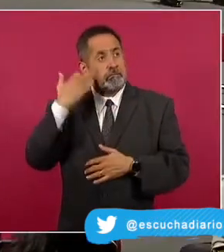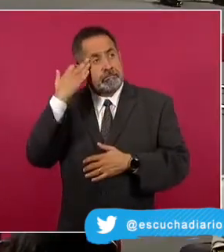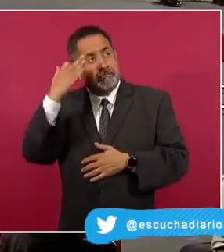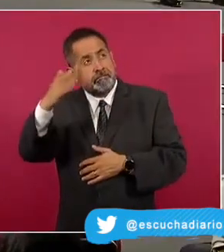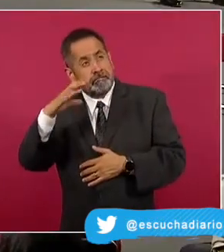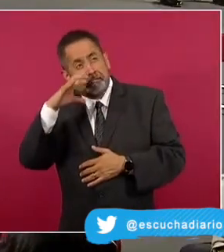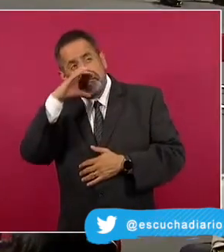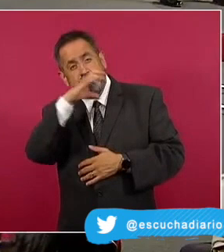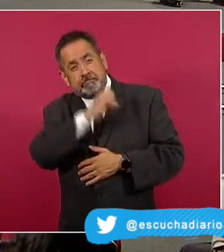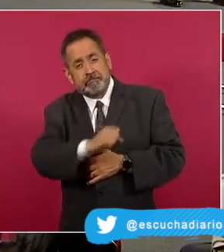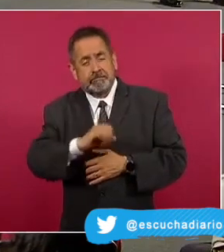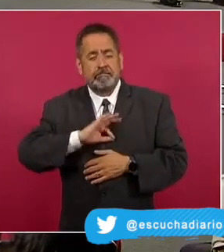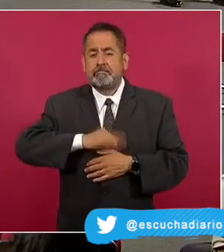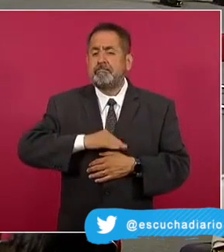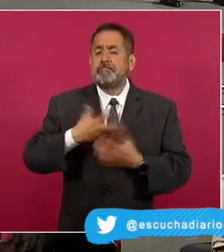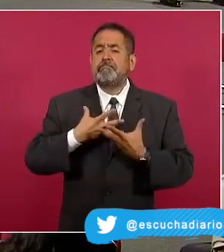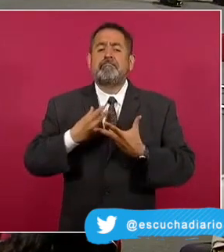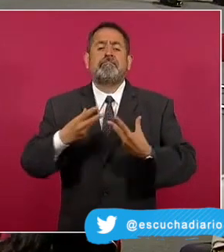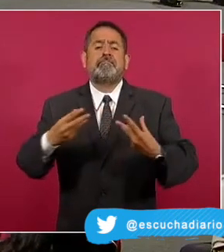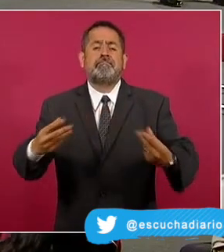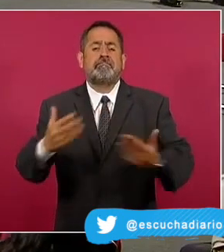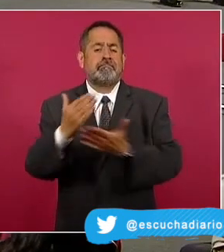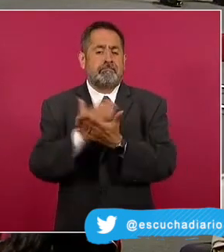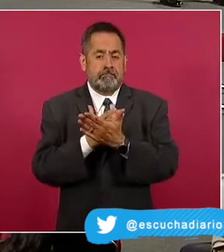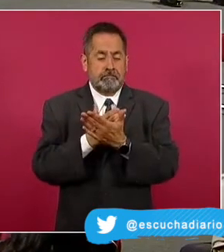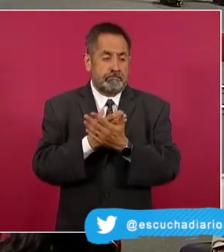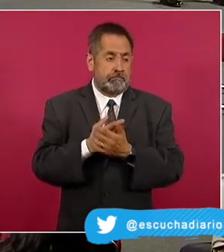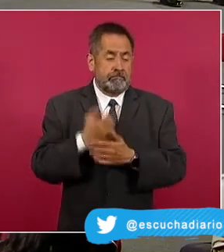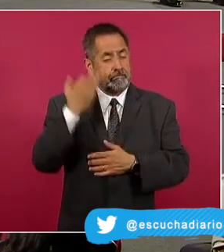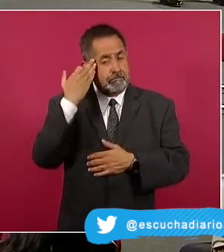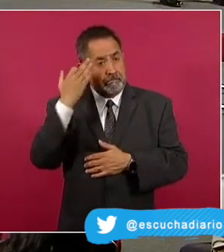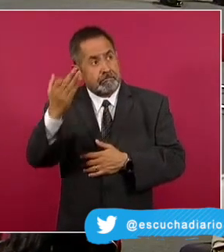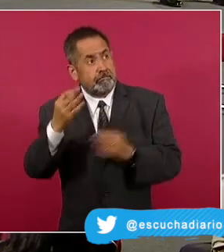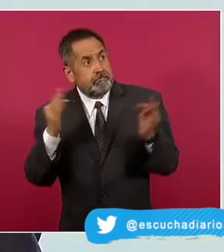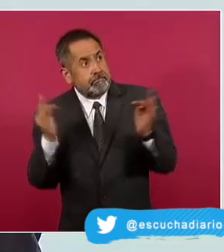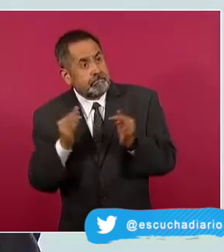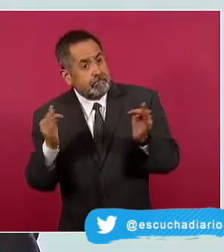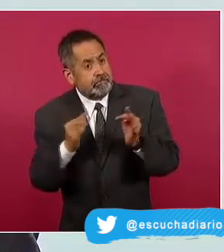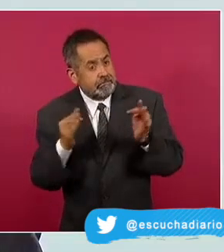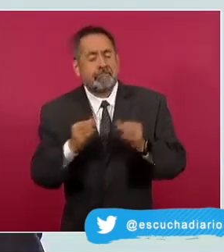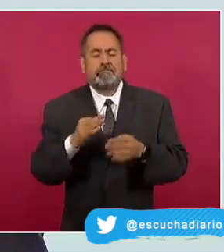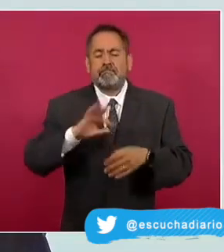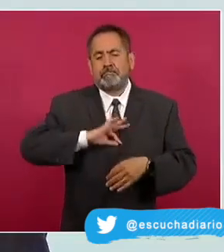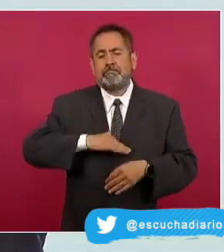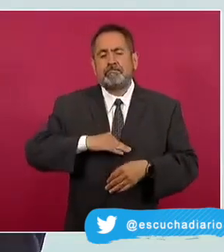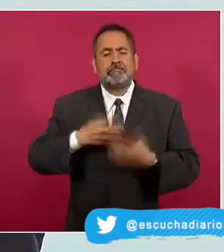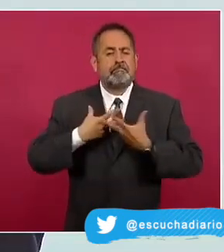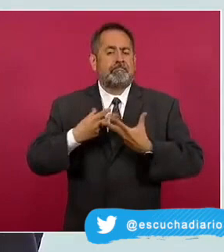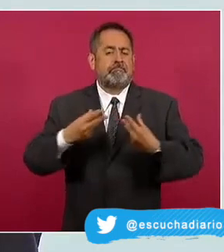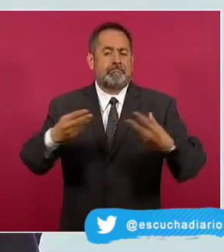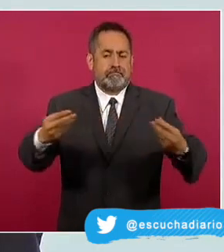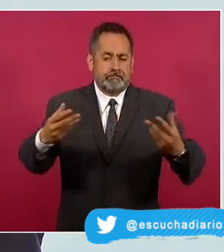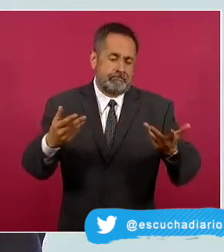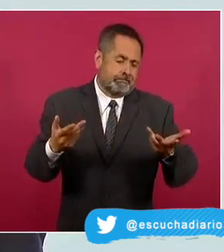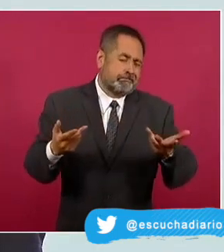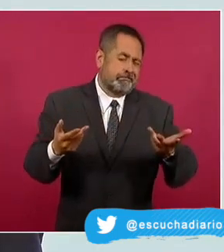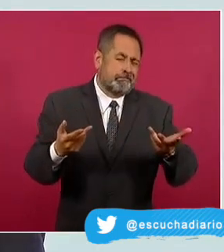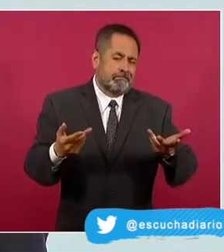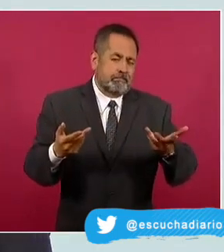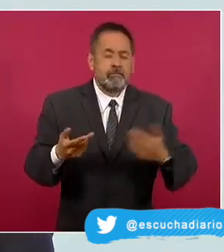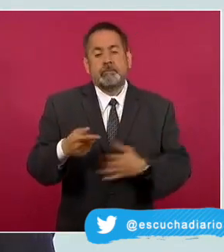de México, Estado de México, Nuevo León, Jalisco, Guanajuato, Tabasco, San Luis